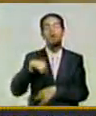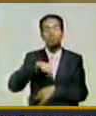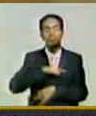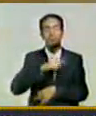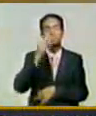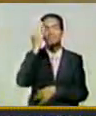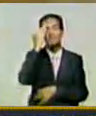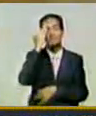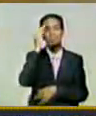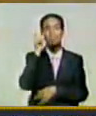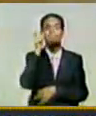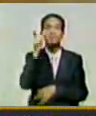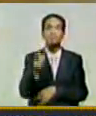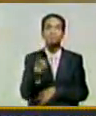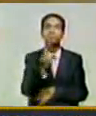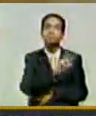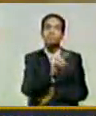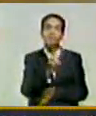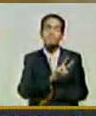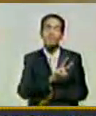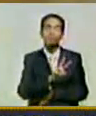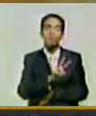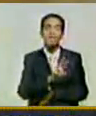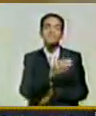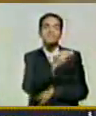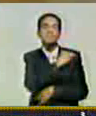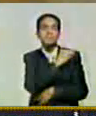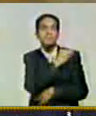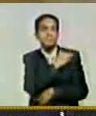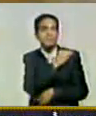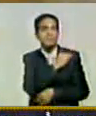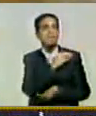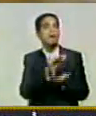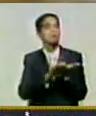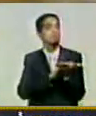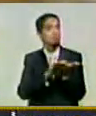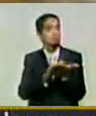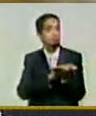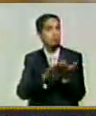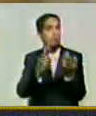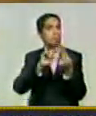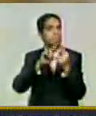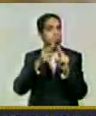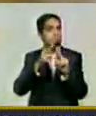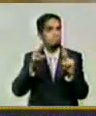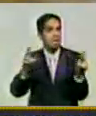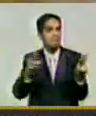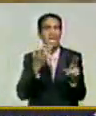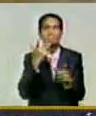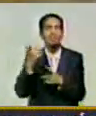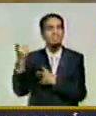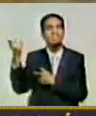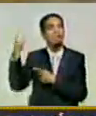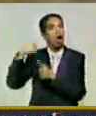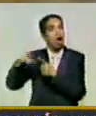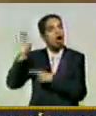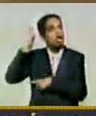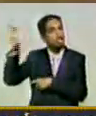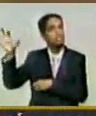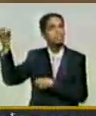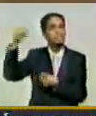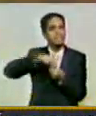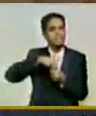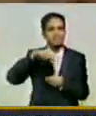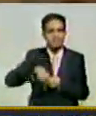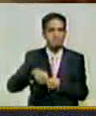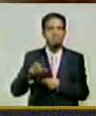las venezolanas estamos llamados a resolver nuestros problemas sin ningún tipo de injerencia ni interferencia externa. Pero